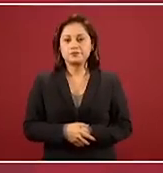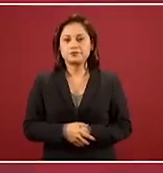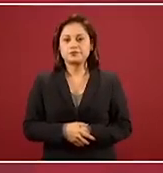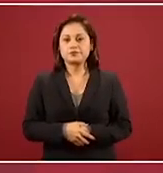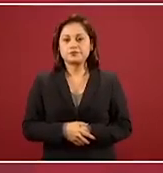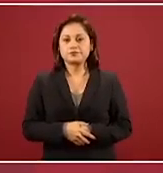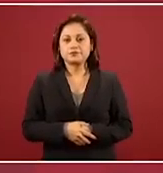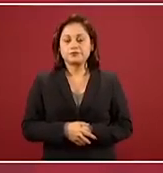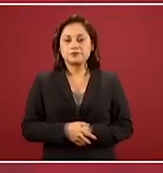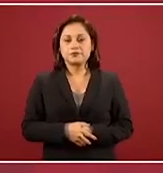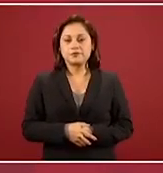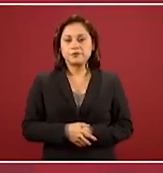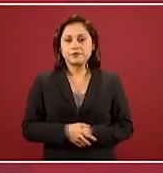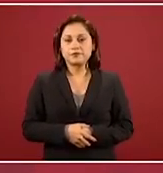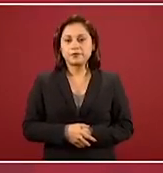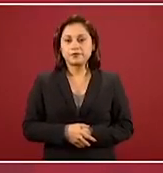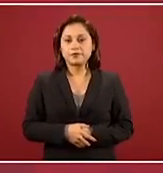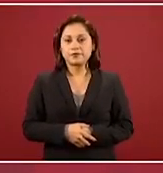México.